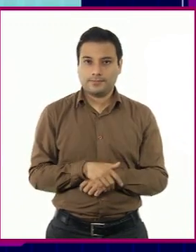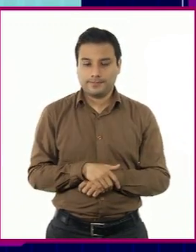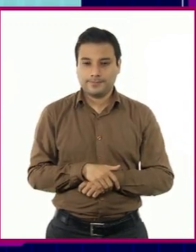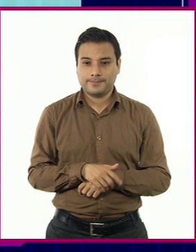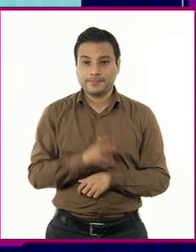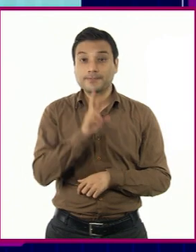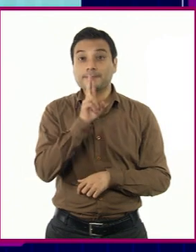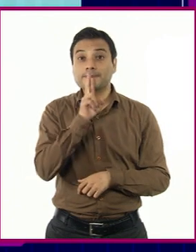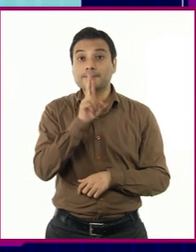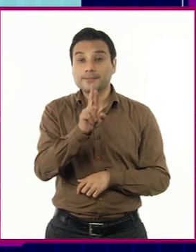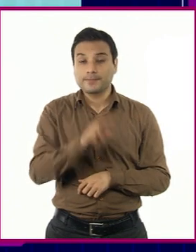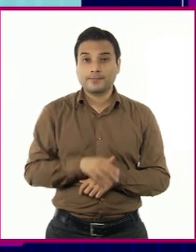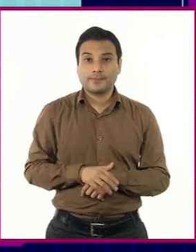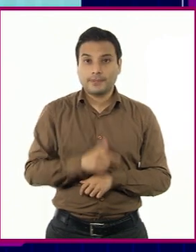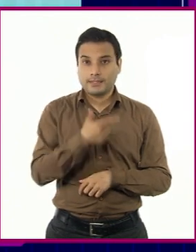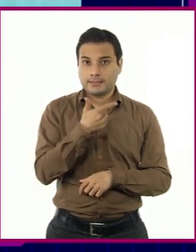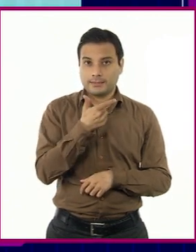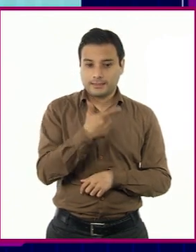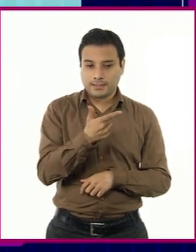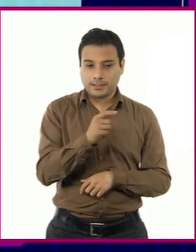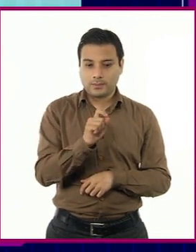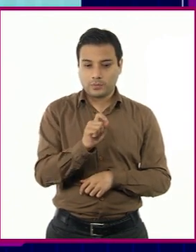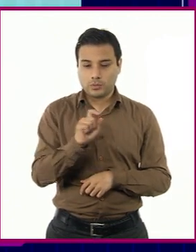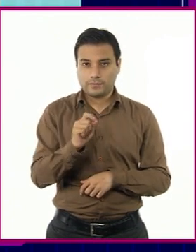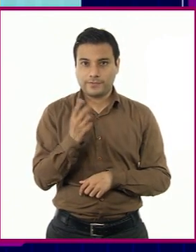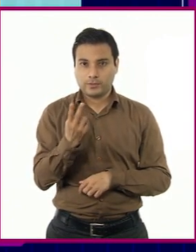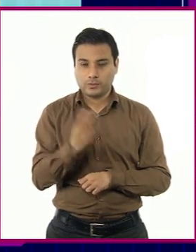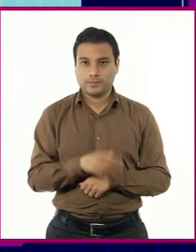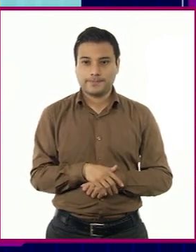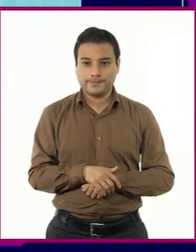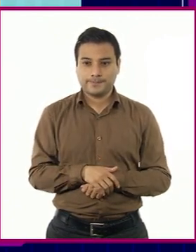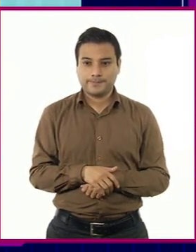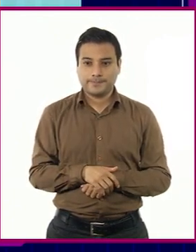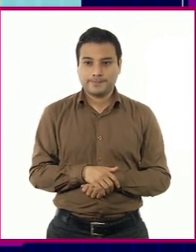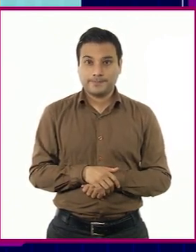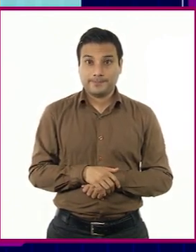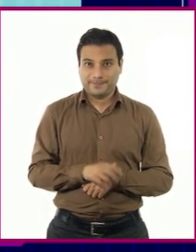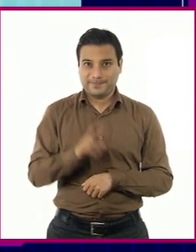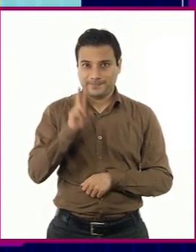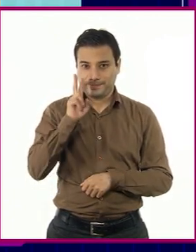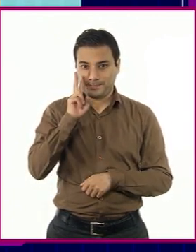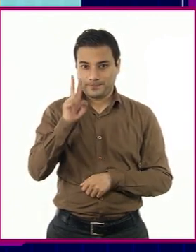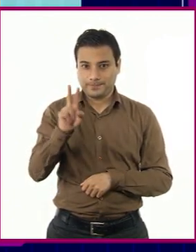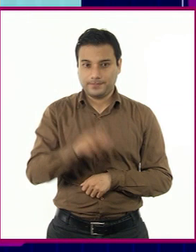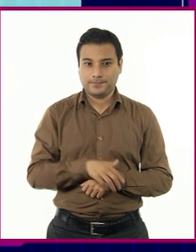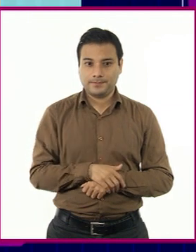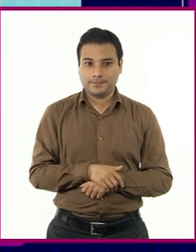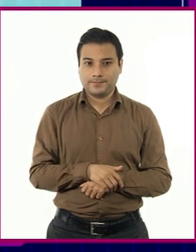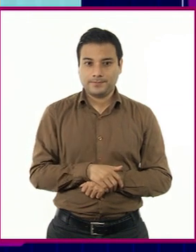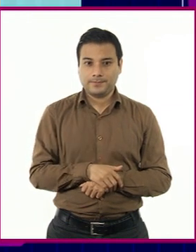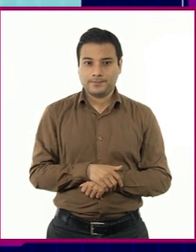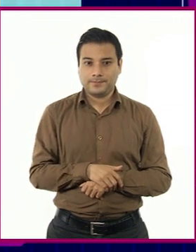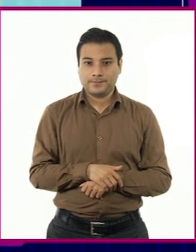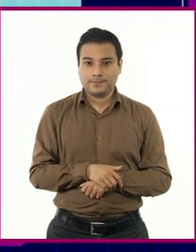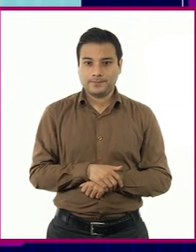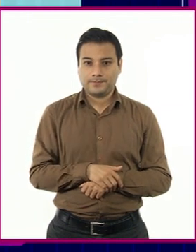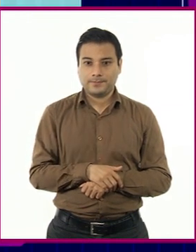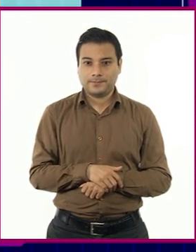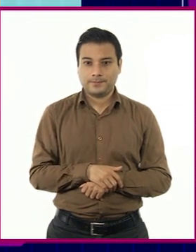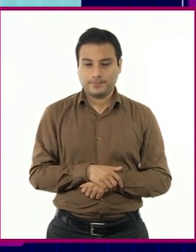obtenemos 7.22. Observa que, para calcular la media, se consideraron tanto las